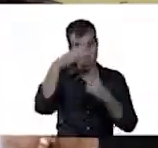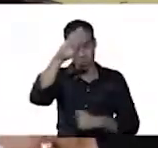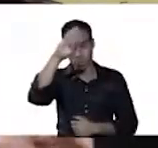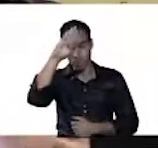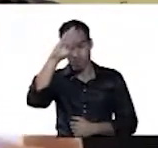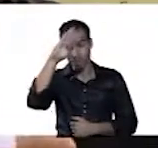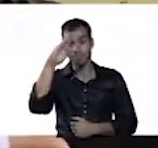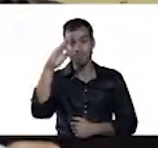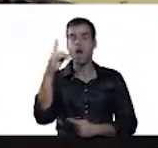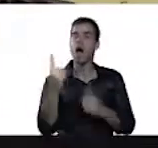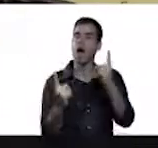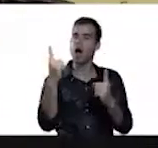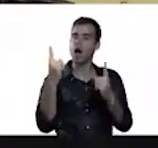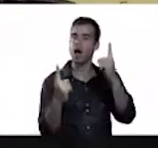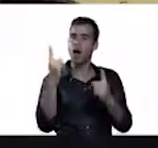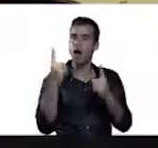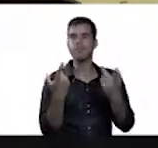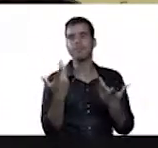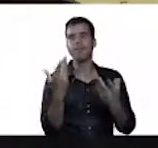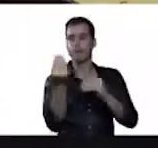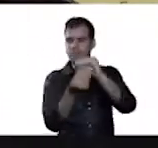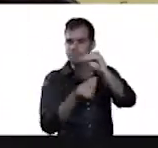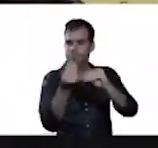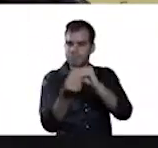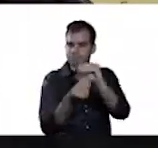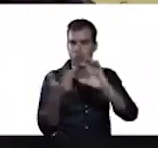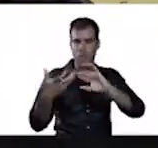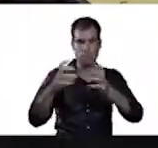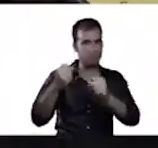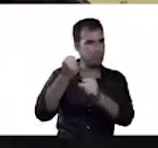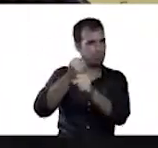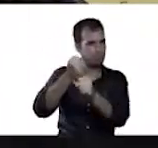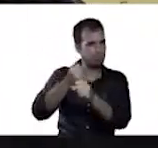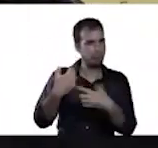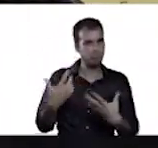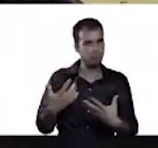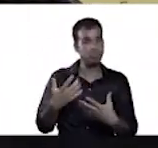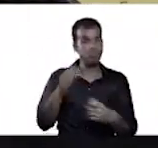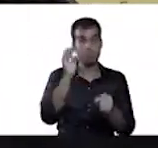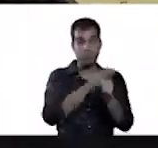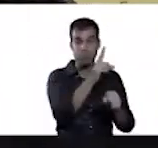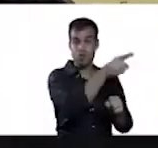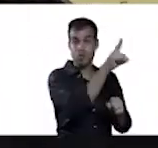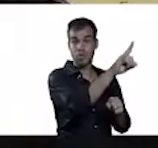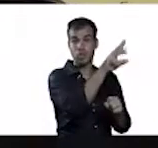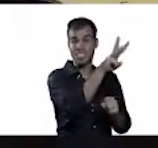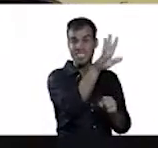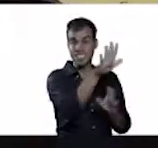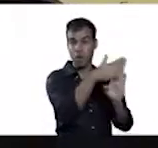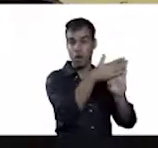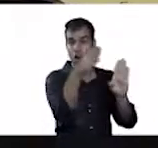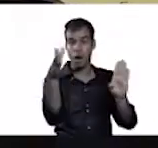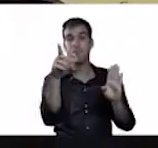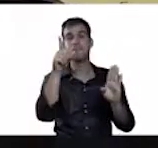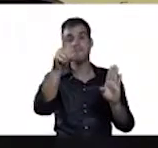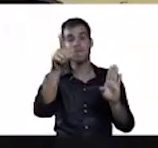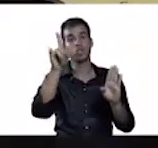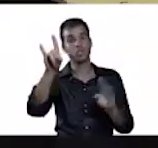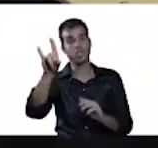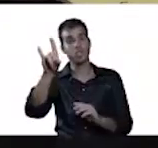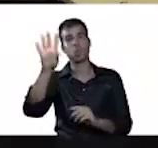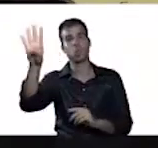economía cubana y la alternativa reformista entre